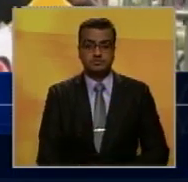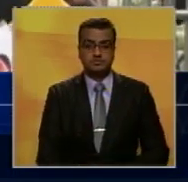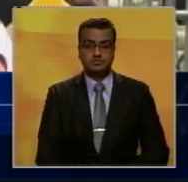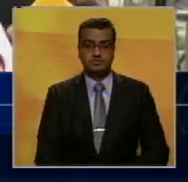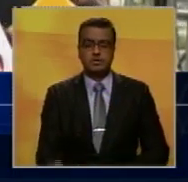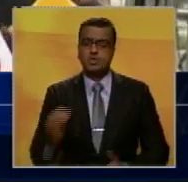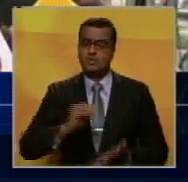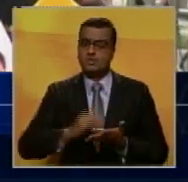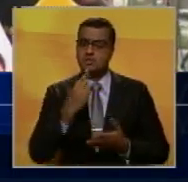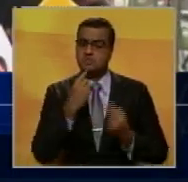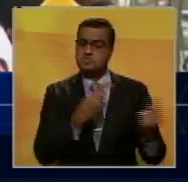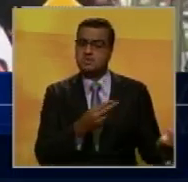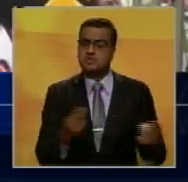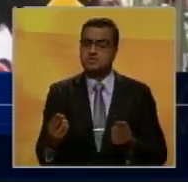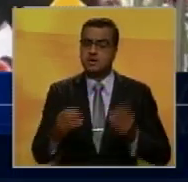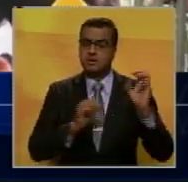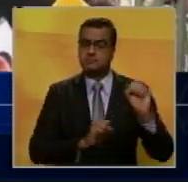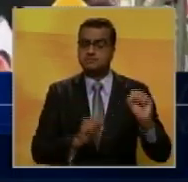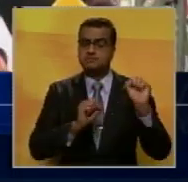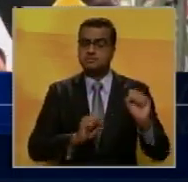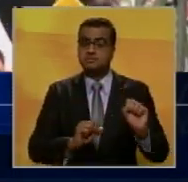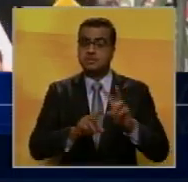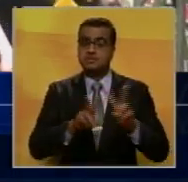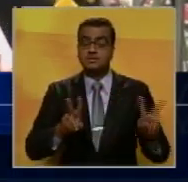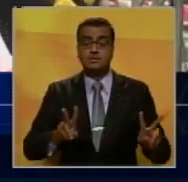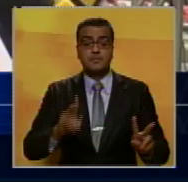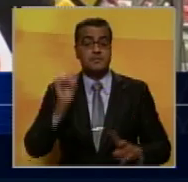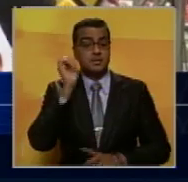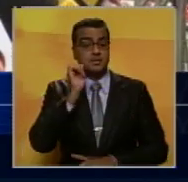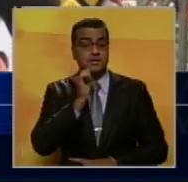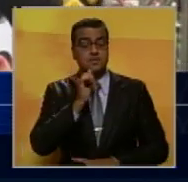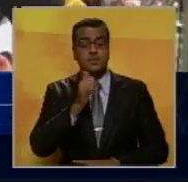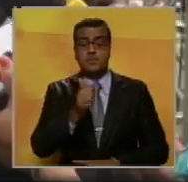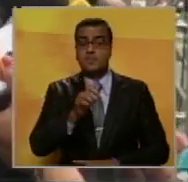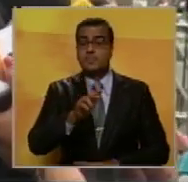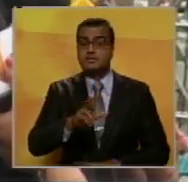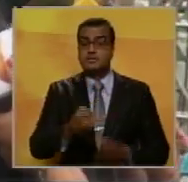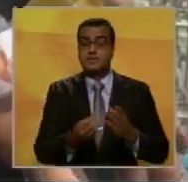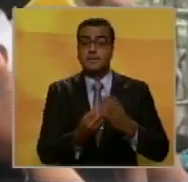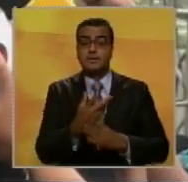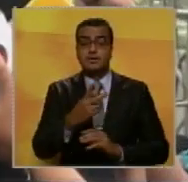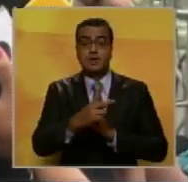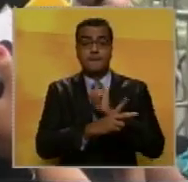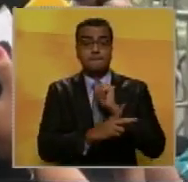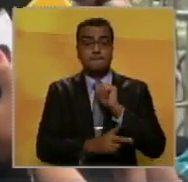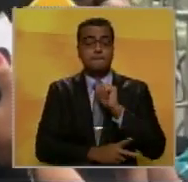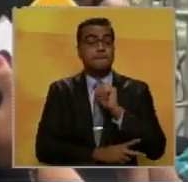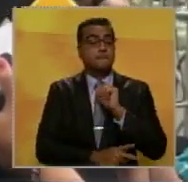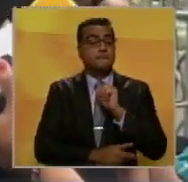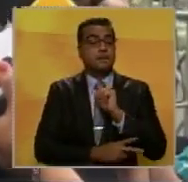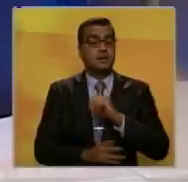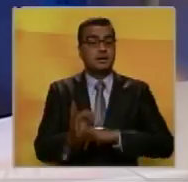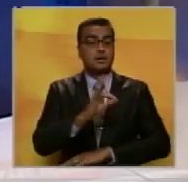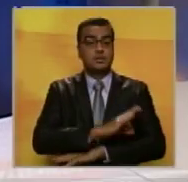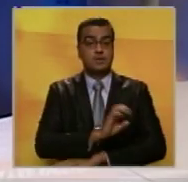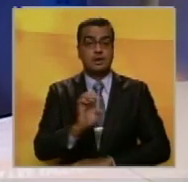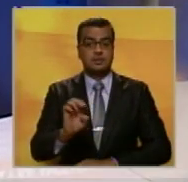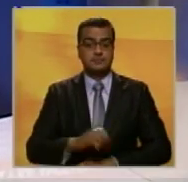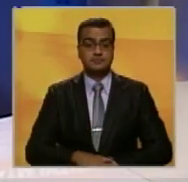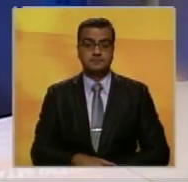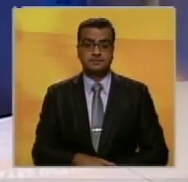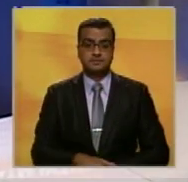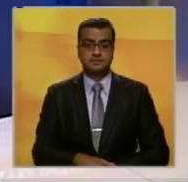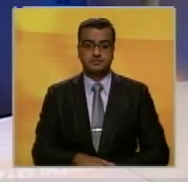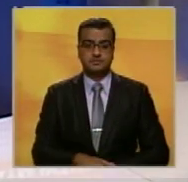y reiteró su invitación a la manifestación convocada para este sábado 13 de mayo en el Parque El Cardenalito del Este.